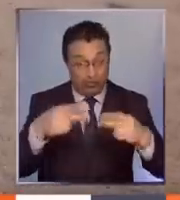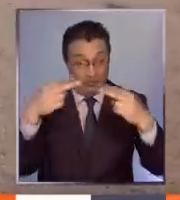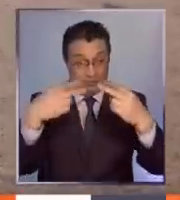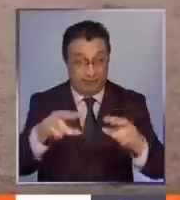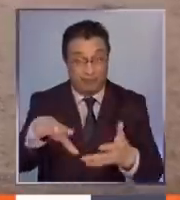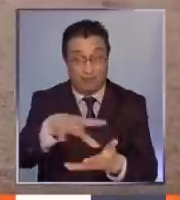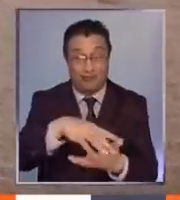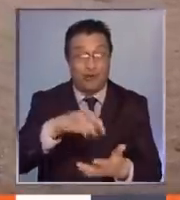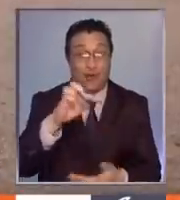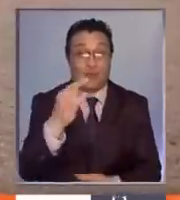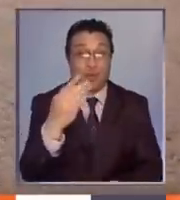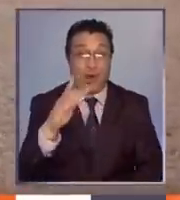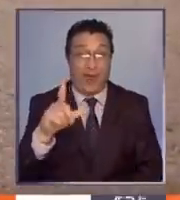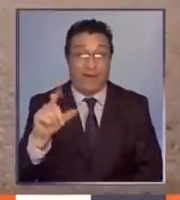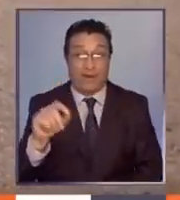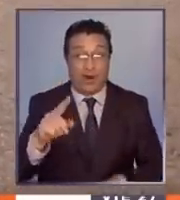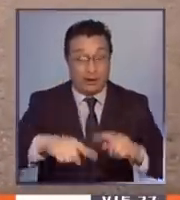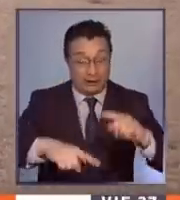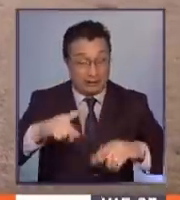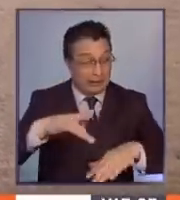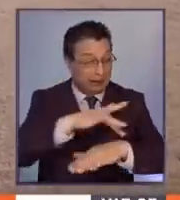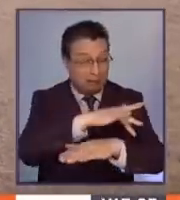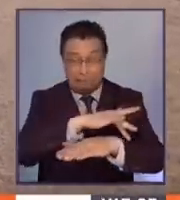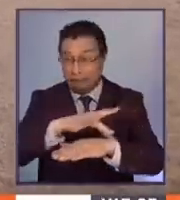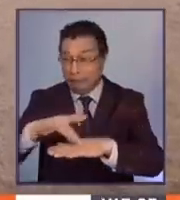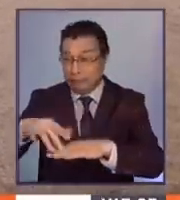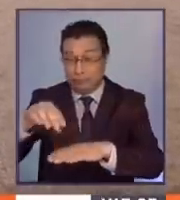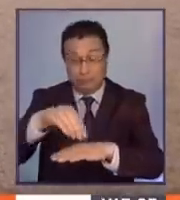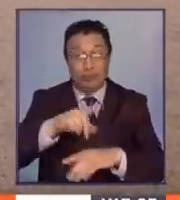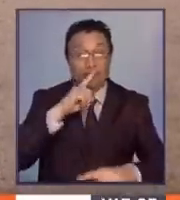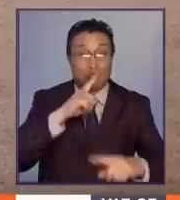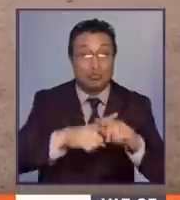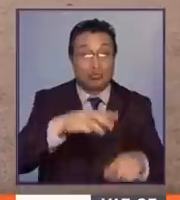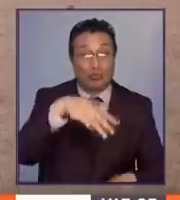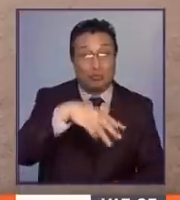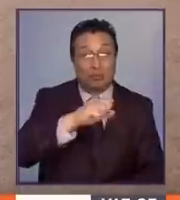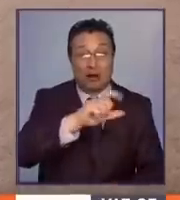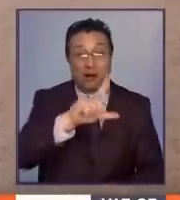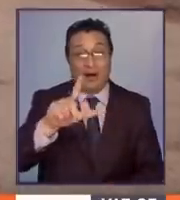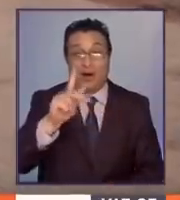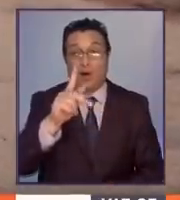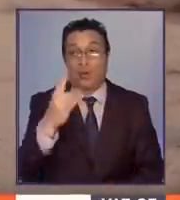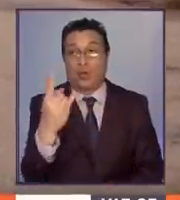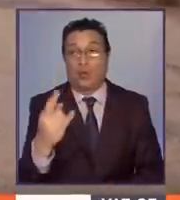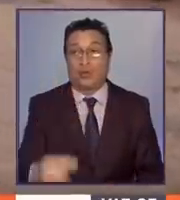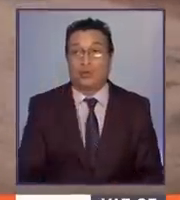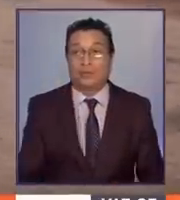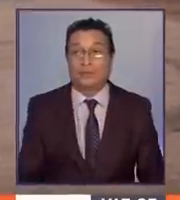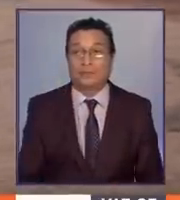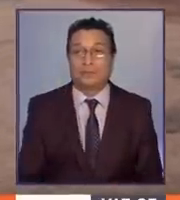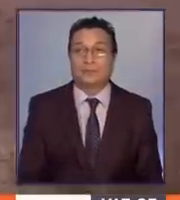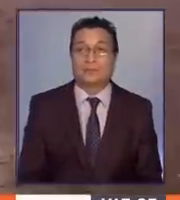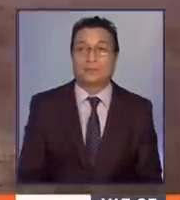de un pueblo que está en medio del desierto y que se llama Malcu. ¡Vamos!